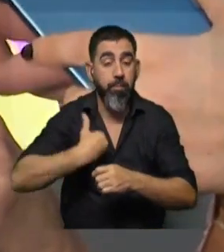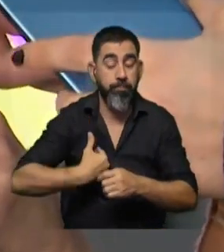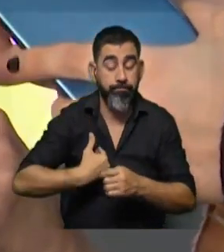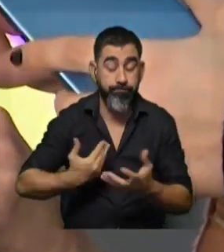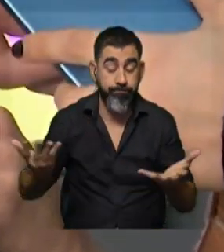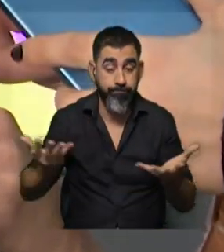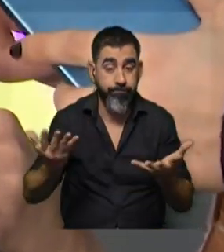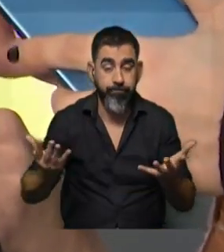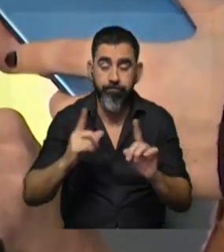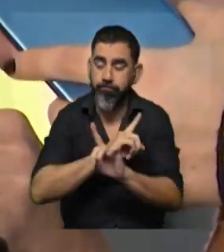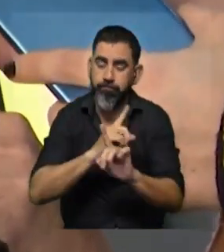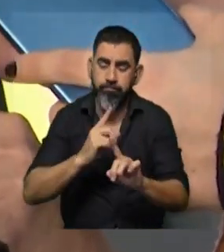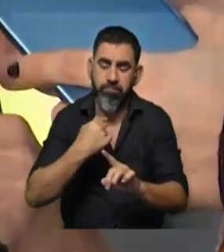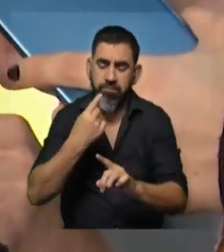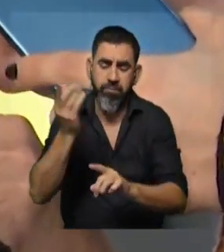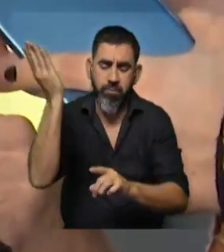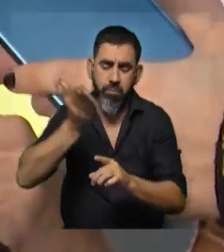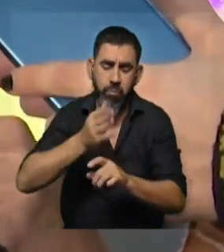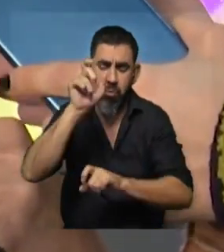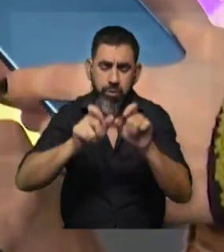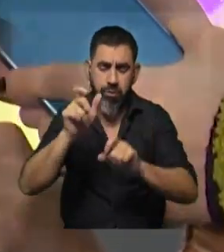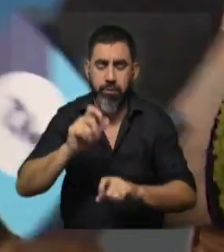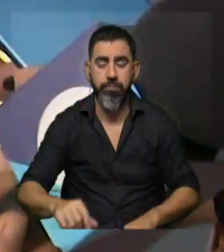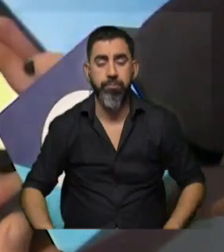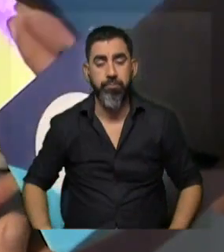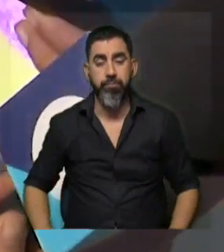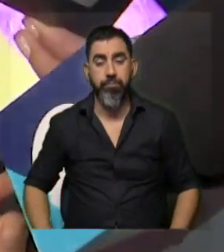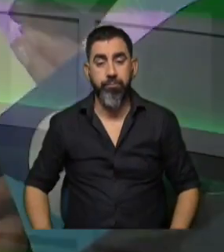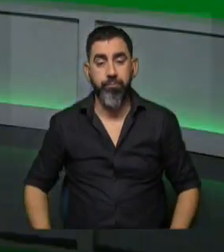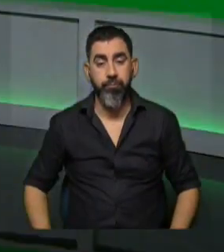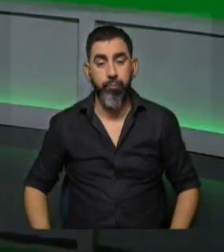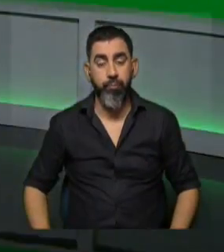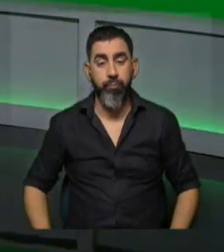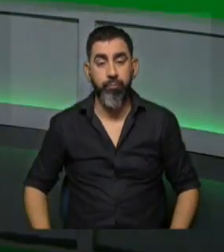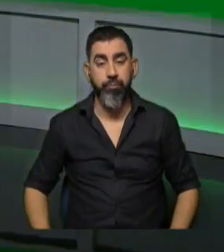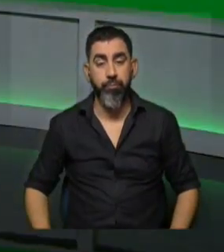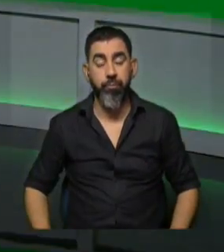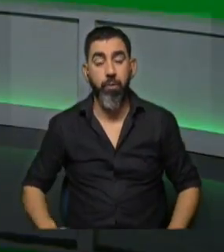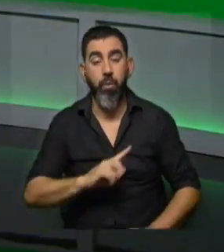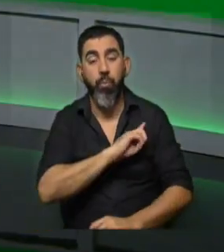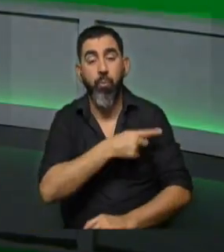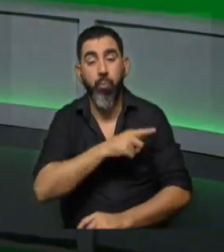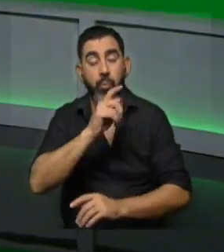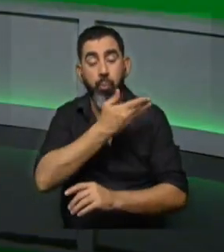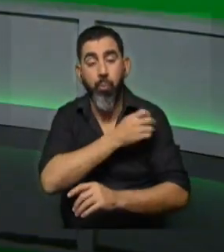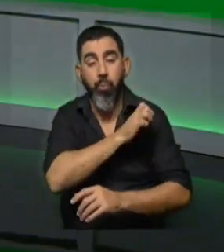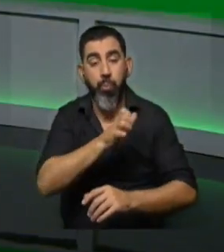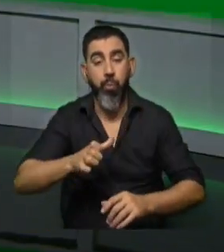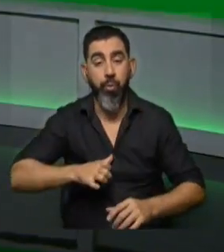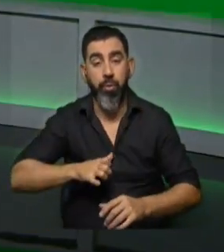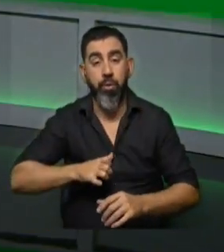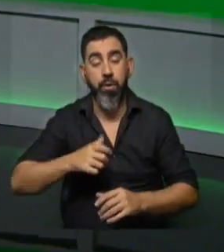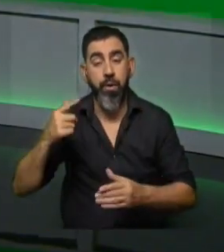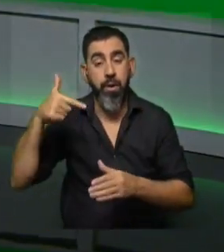no está el alcance de un porcentaje grande de nuestros alumnos el poder ejecutivo dispuso un incremento del precio